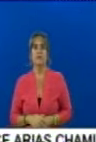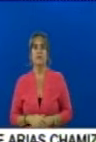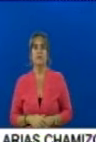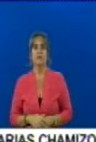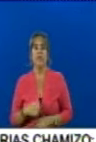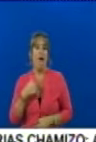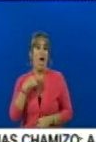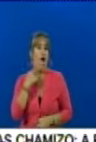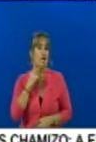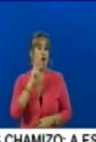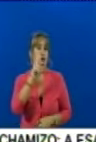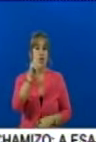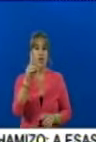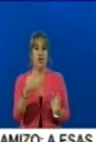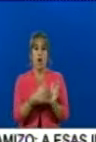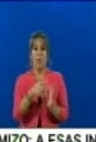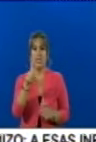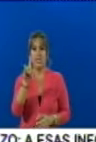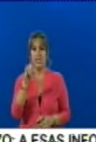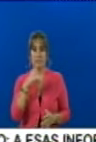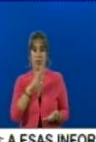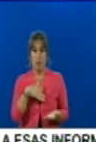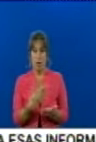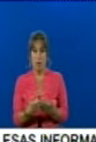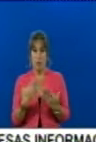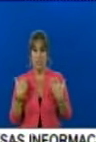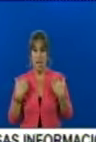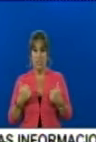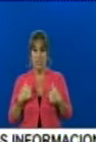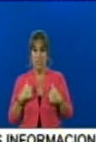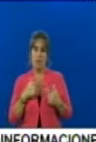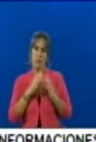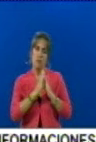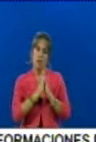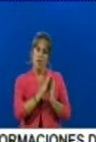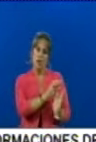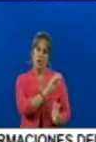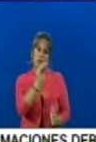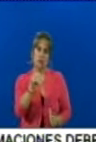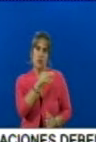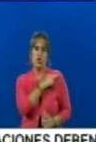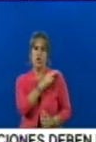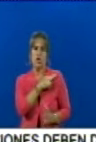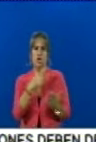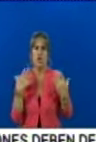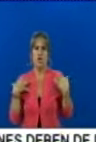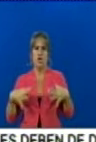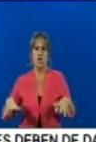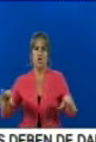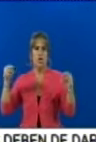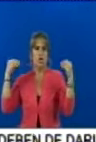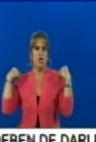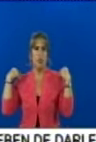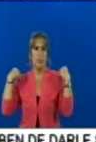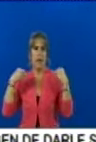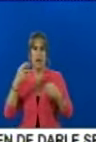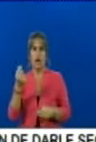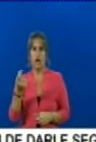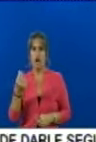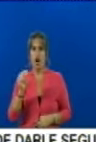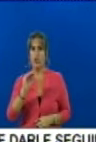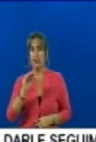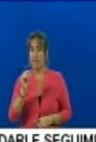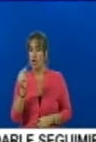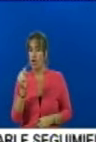En el 2016, a propuesta del director nuestro, me pidió que asumiera la dirección de contabilidad. Asumí esa